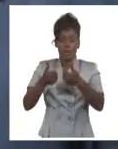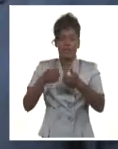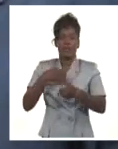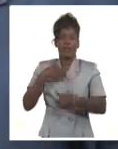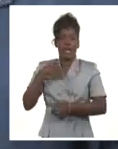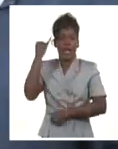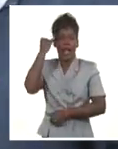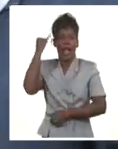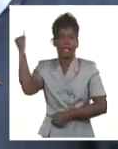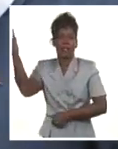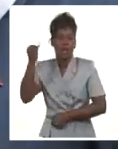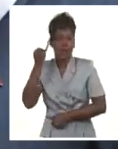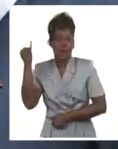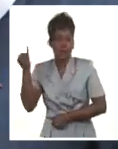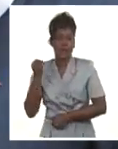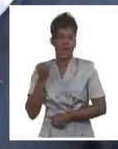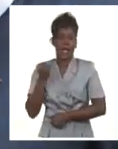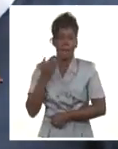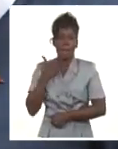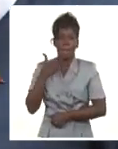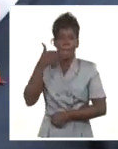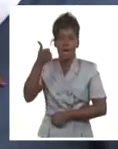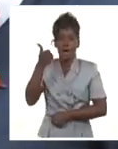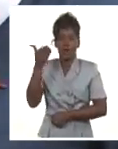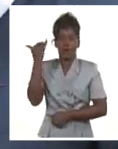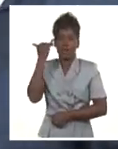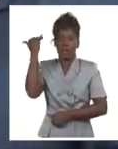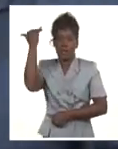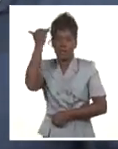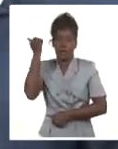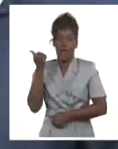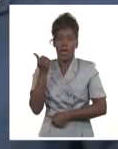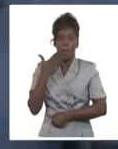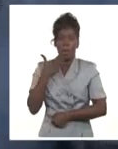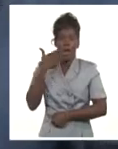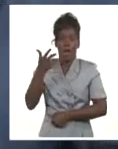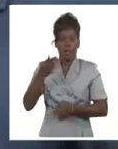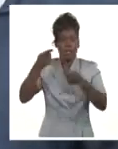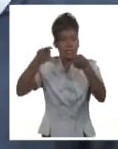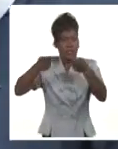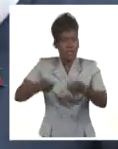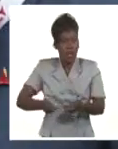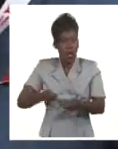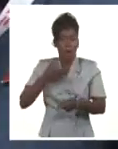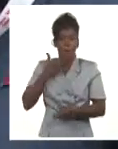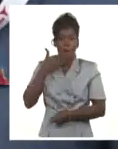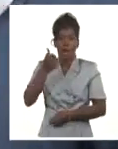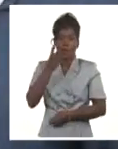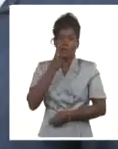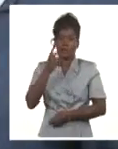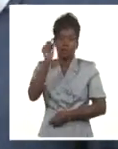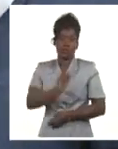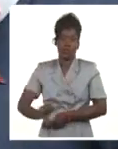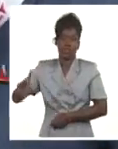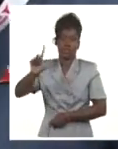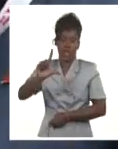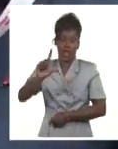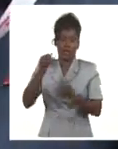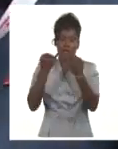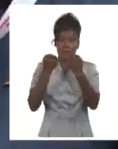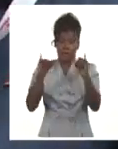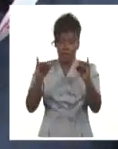que comparten las ansias de la autodeterminación, de la justicia social, de la